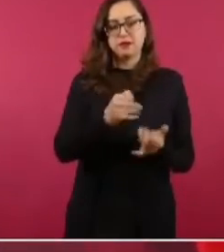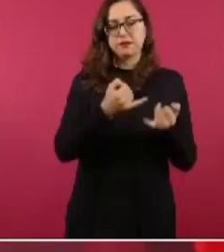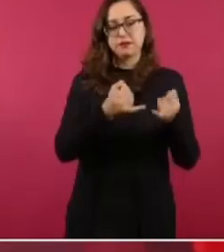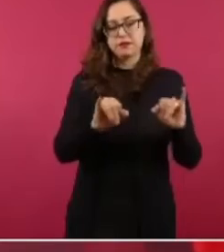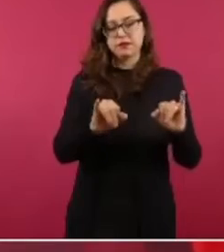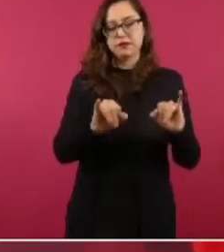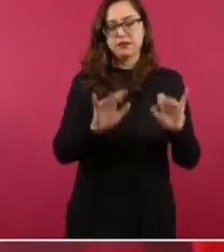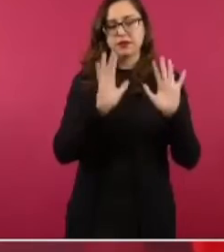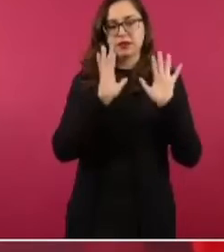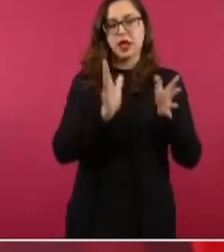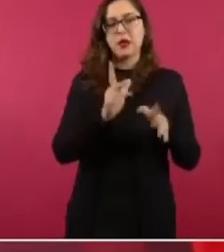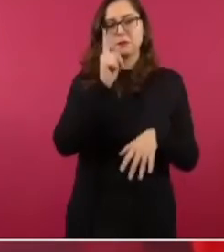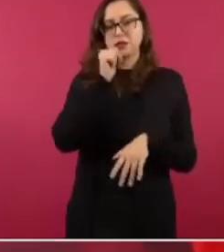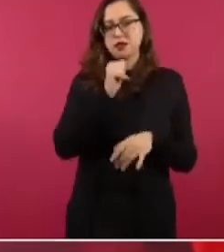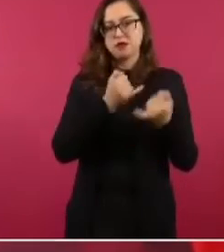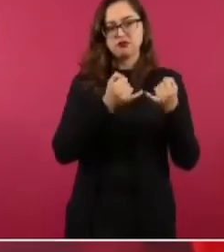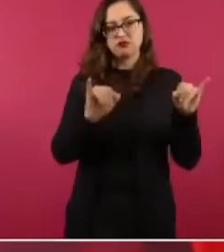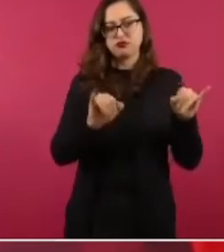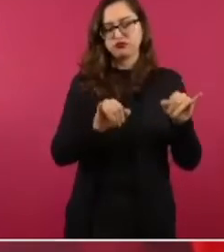Cuautla.